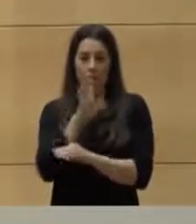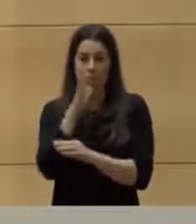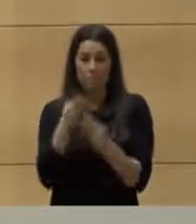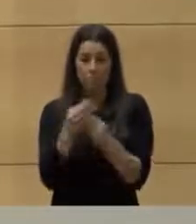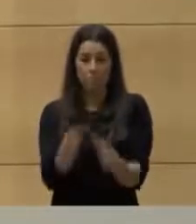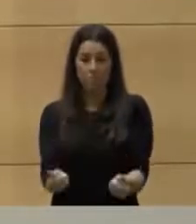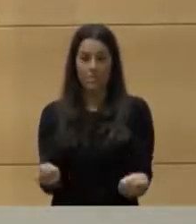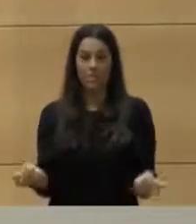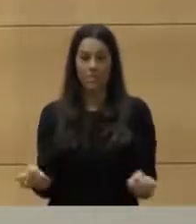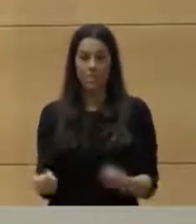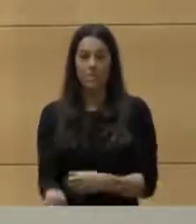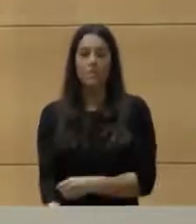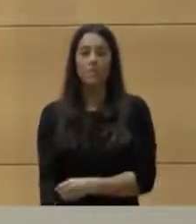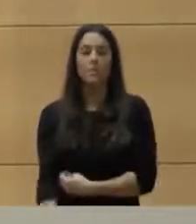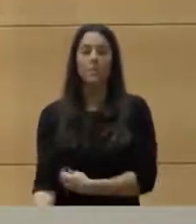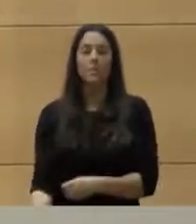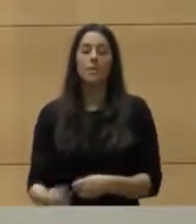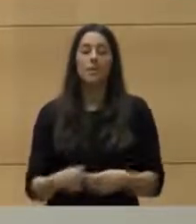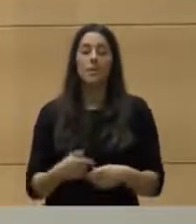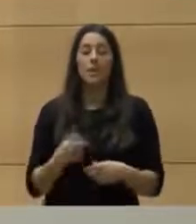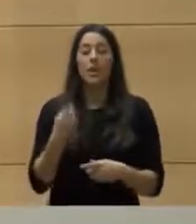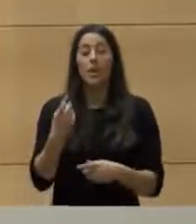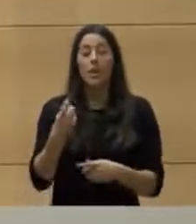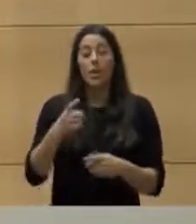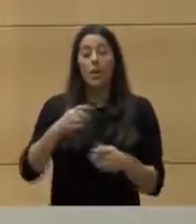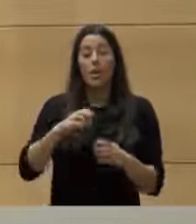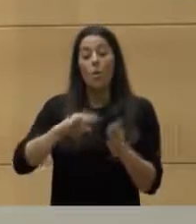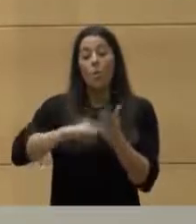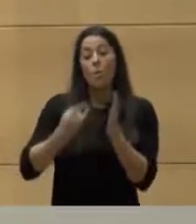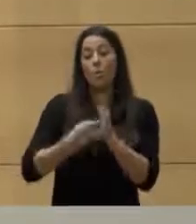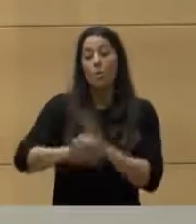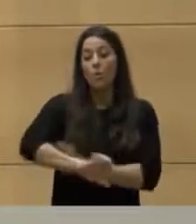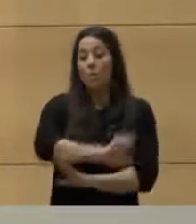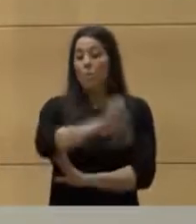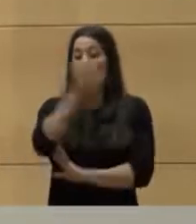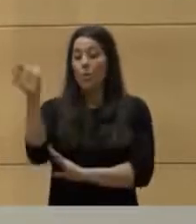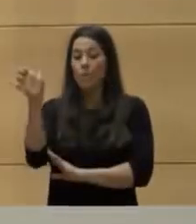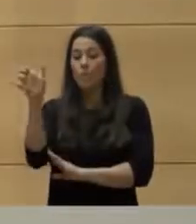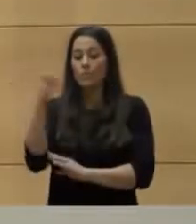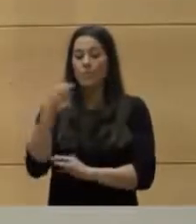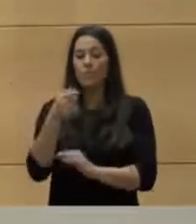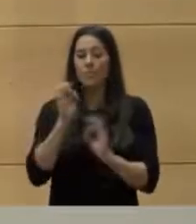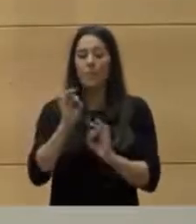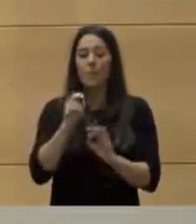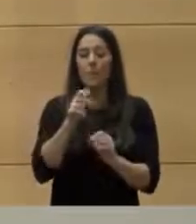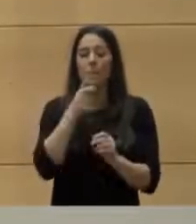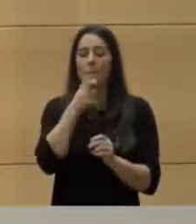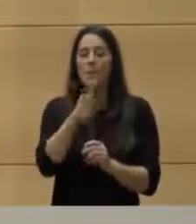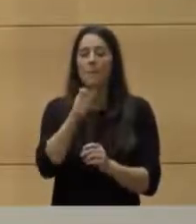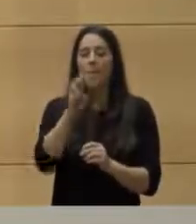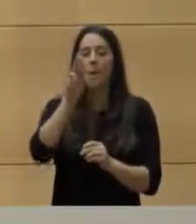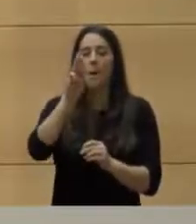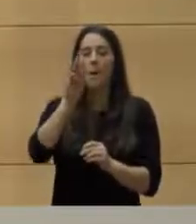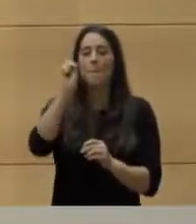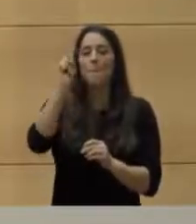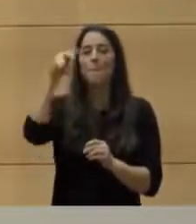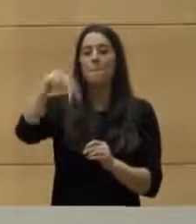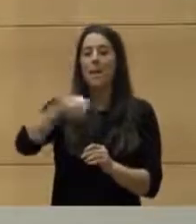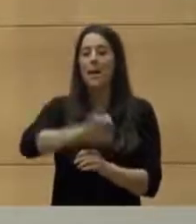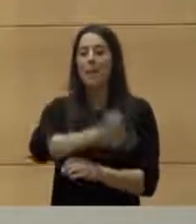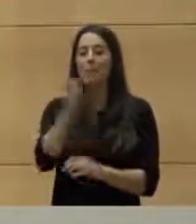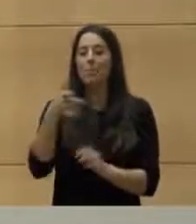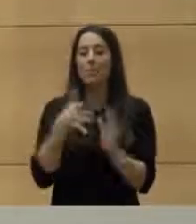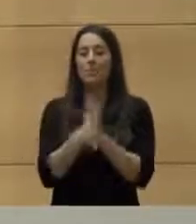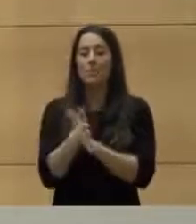Corresponsabilidad con la construcción de un proyecto paneuropeo. He puesto la palabra paneuropeo. Yo sé que España no está aislada y que